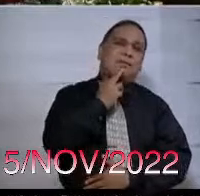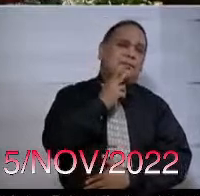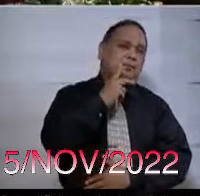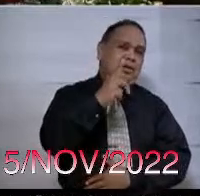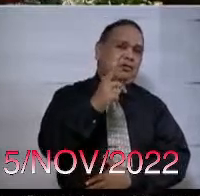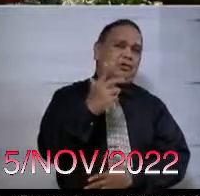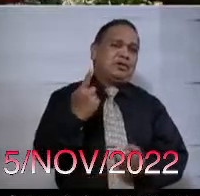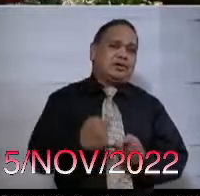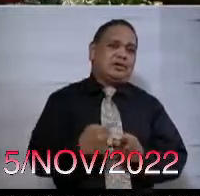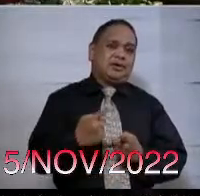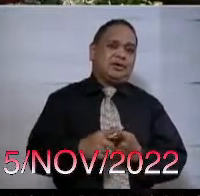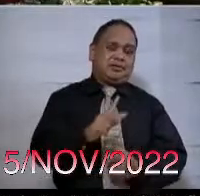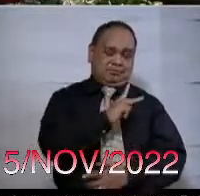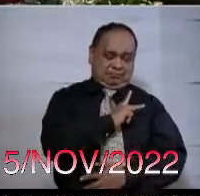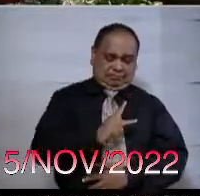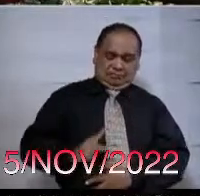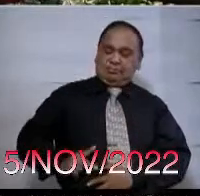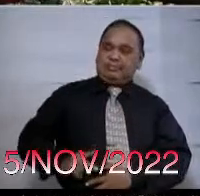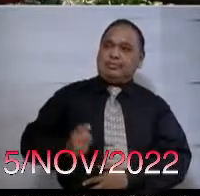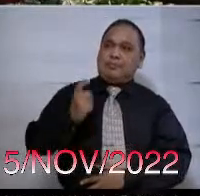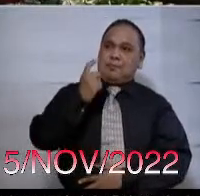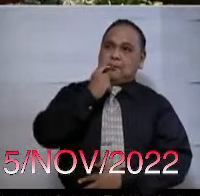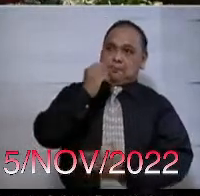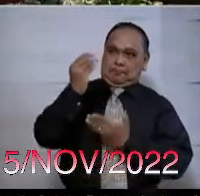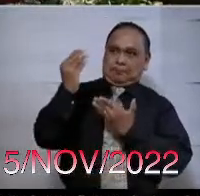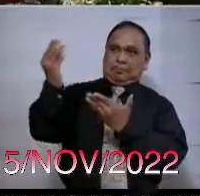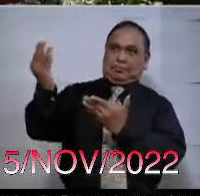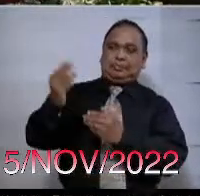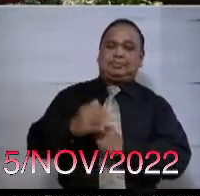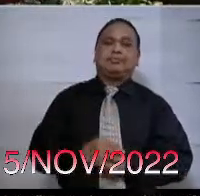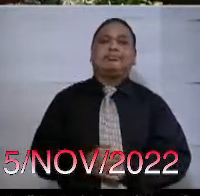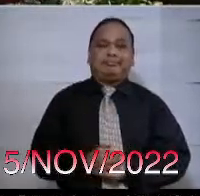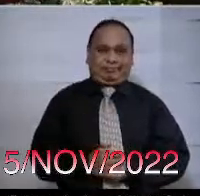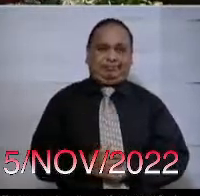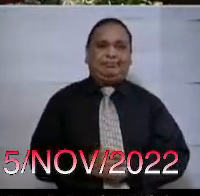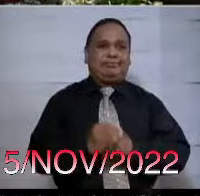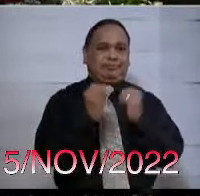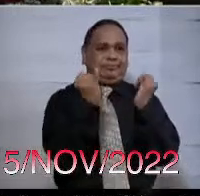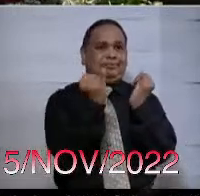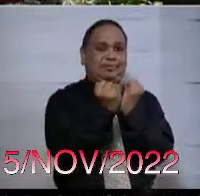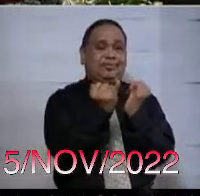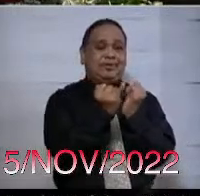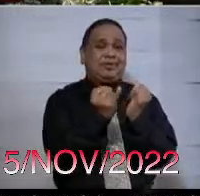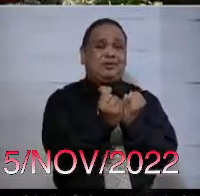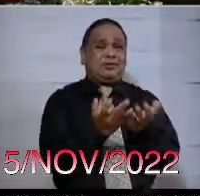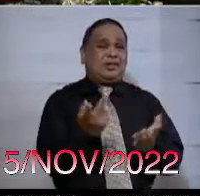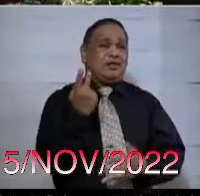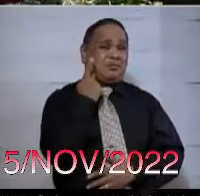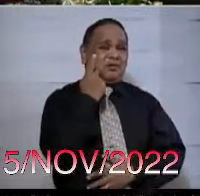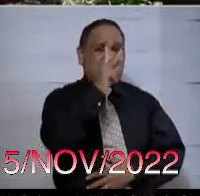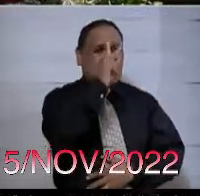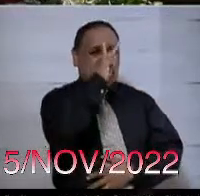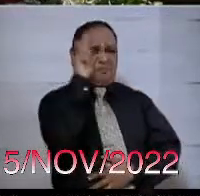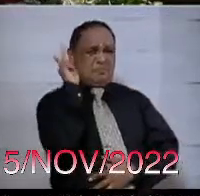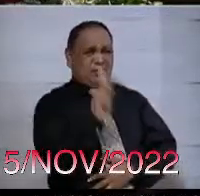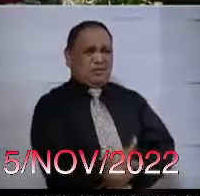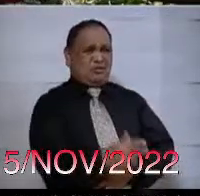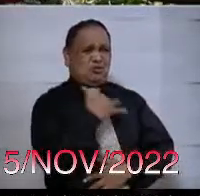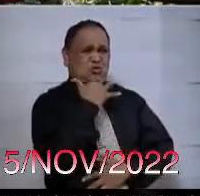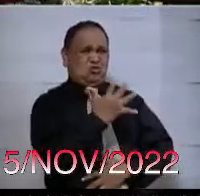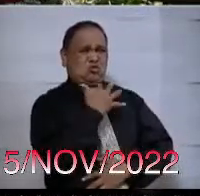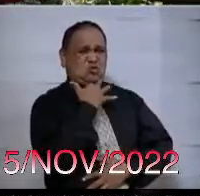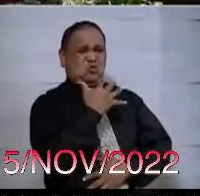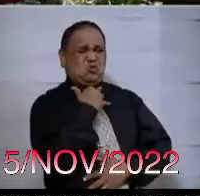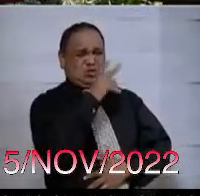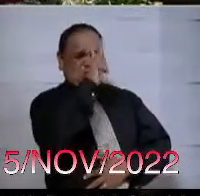es Andrés Manuel, pero también me tocó conocer pues lo peor de la política y la política de